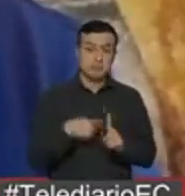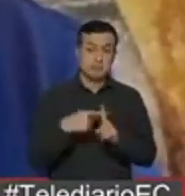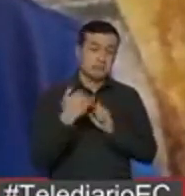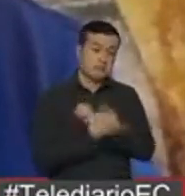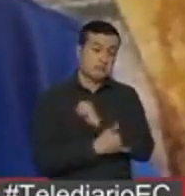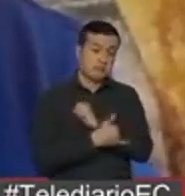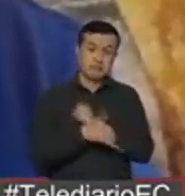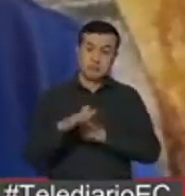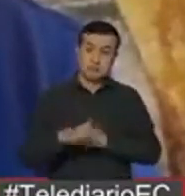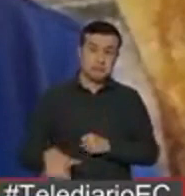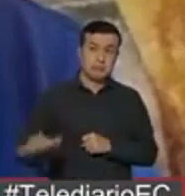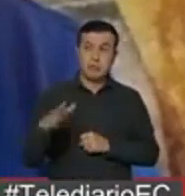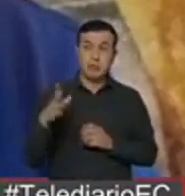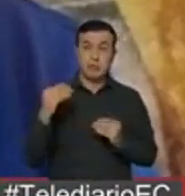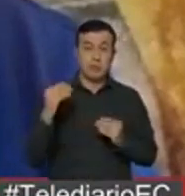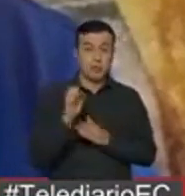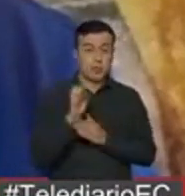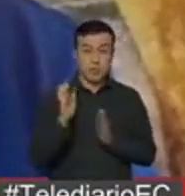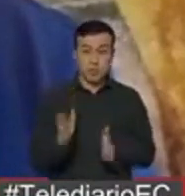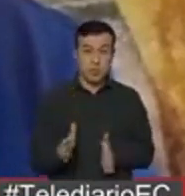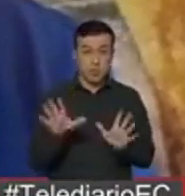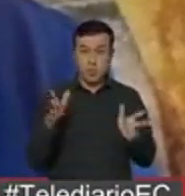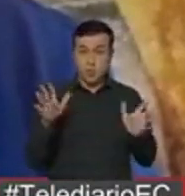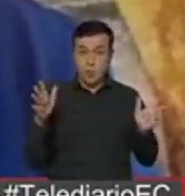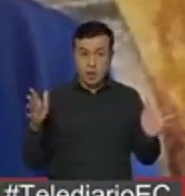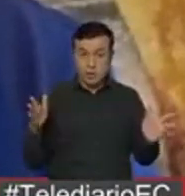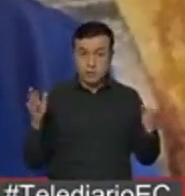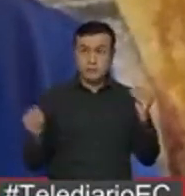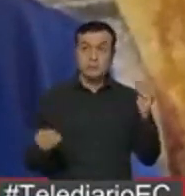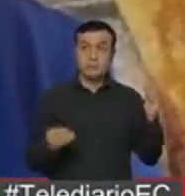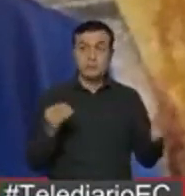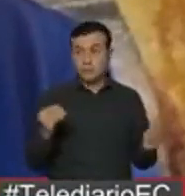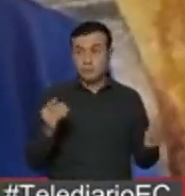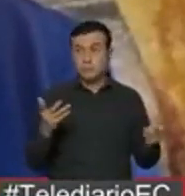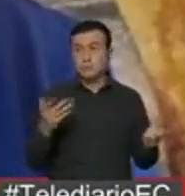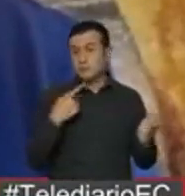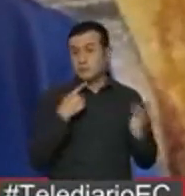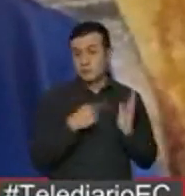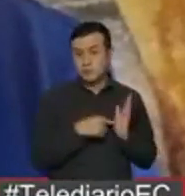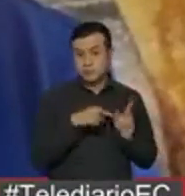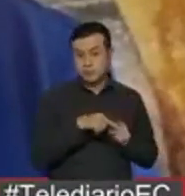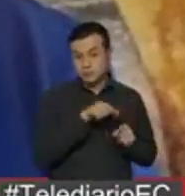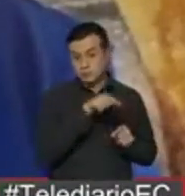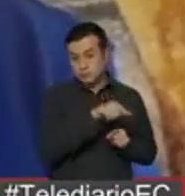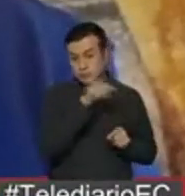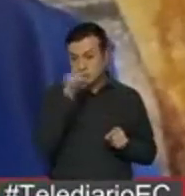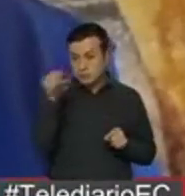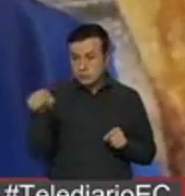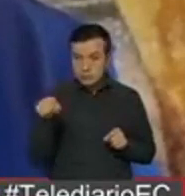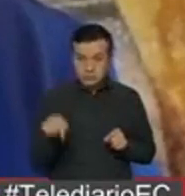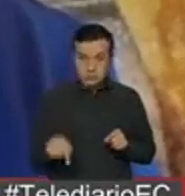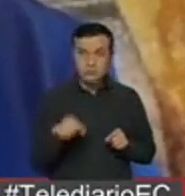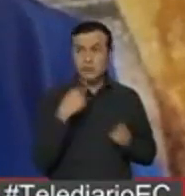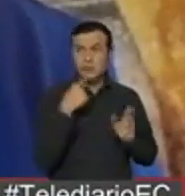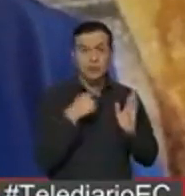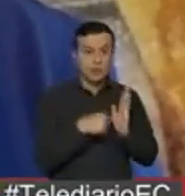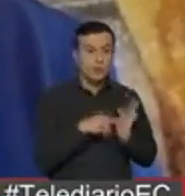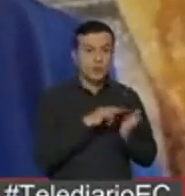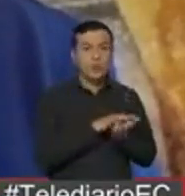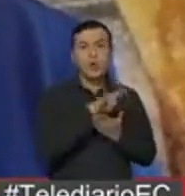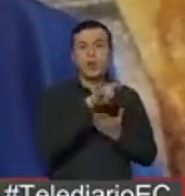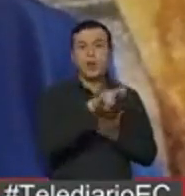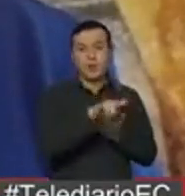no había suficientes ecuatorianos, se triangulaban. ¿A qué me refiero? Probablemente se hacían